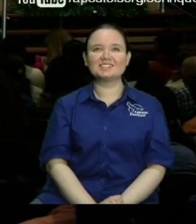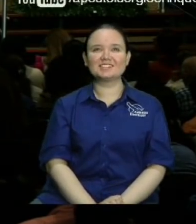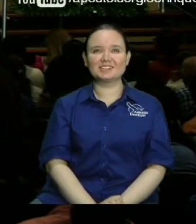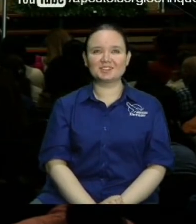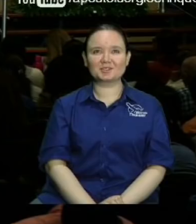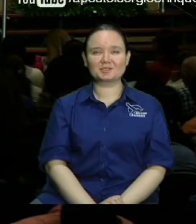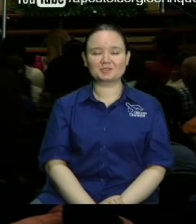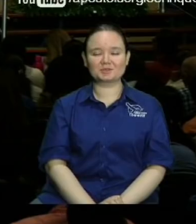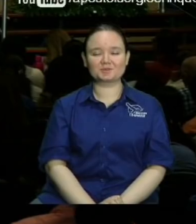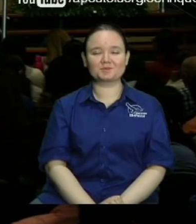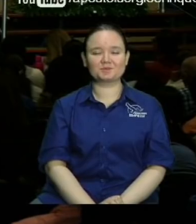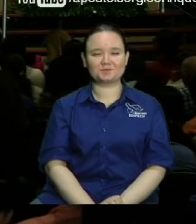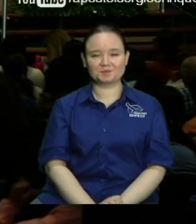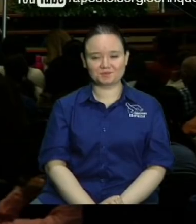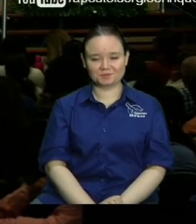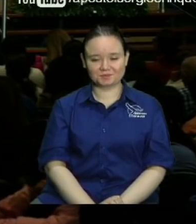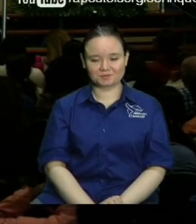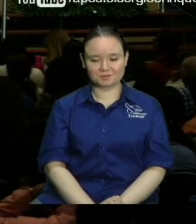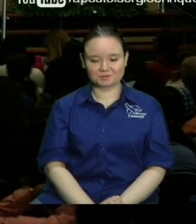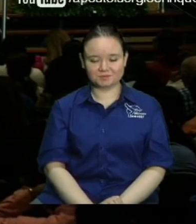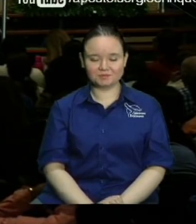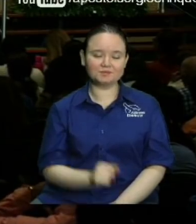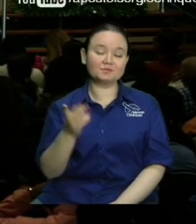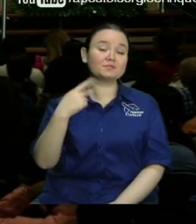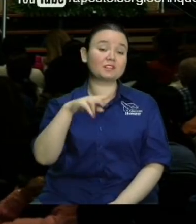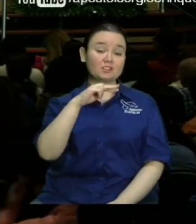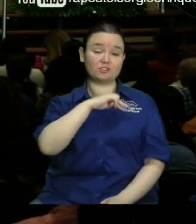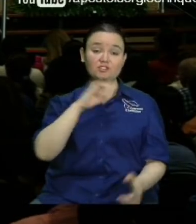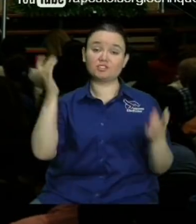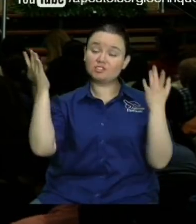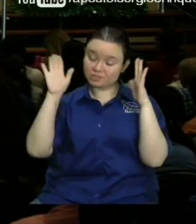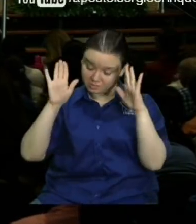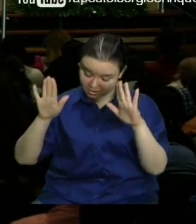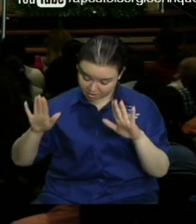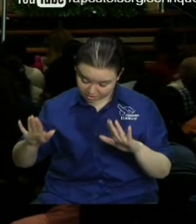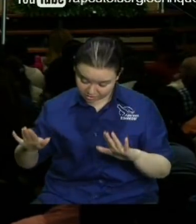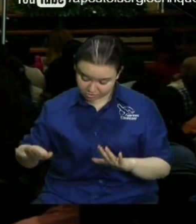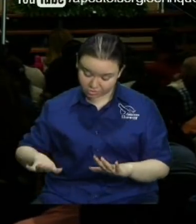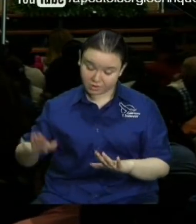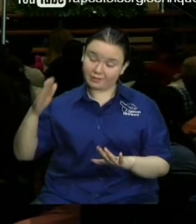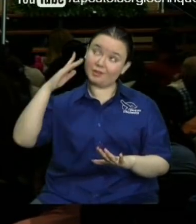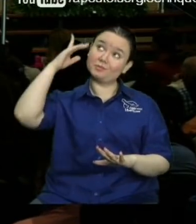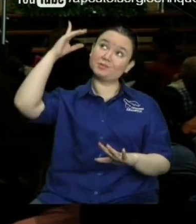en lo espiritual sí, porque somos los verdaderos adoradores, circuncidados,